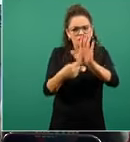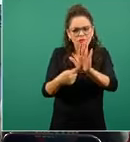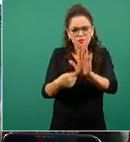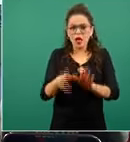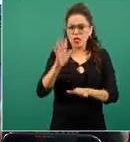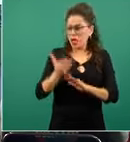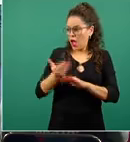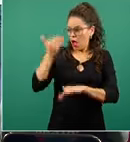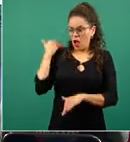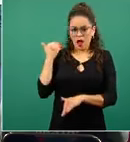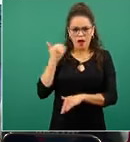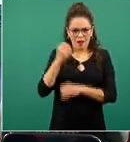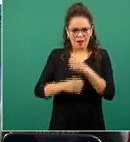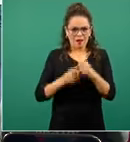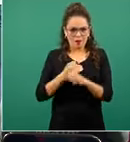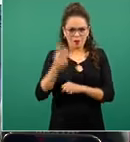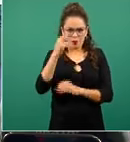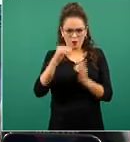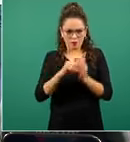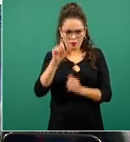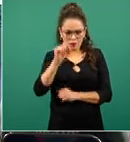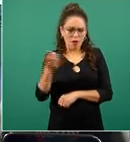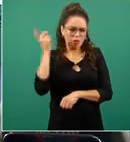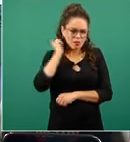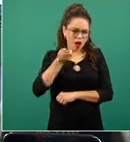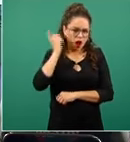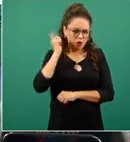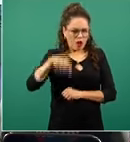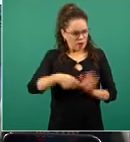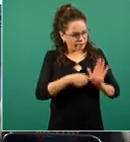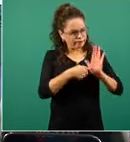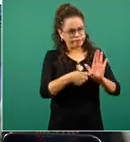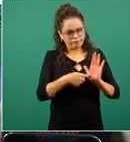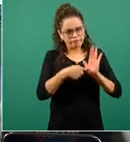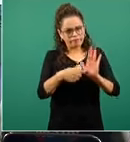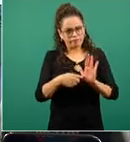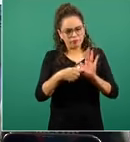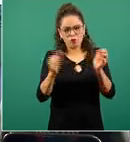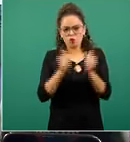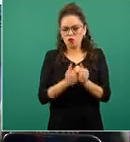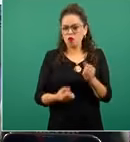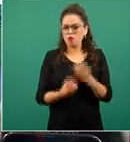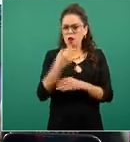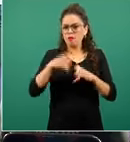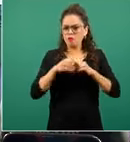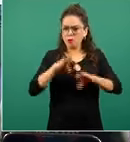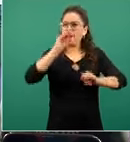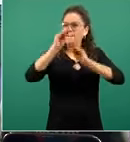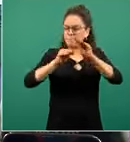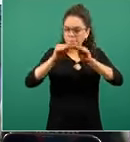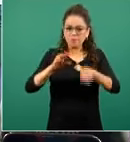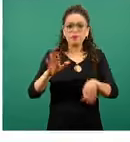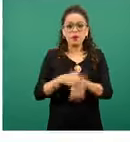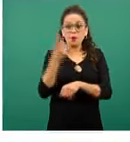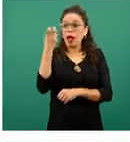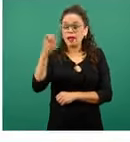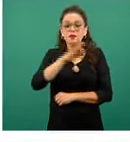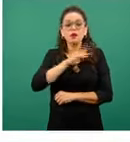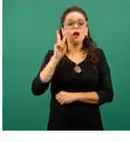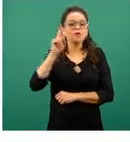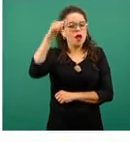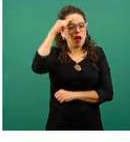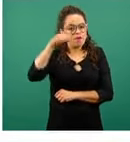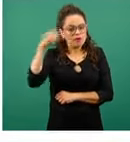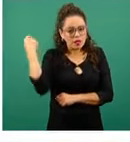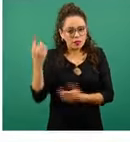en muchos días y actualizándola, porque aquí también podemos notar, pueden ustedes ver que prácticamente ya en